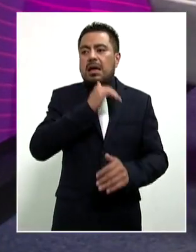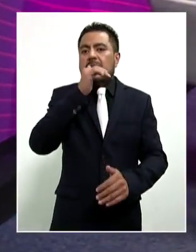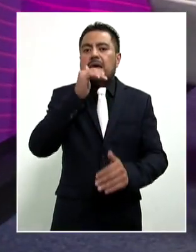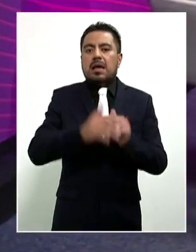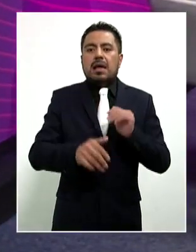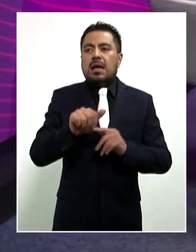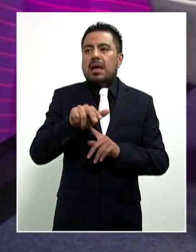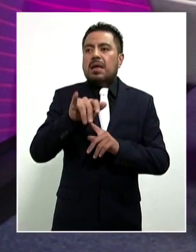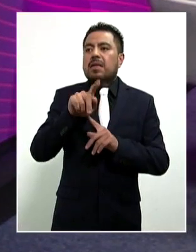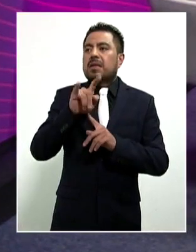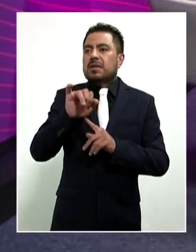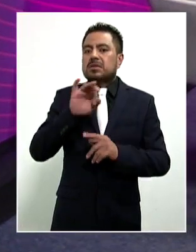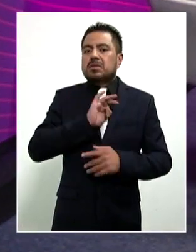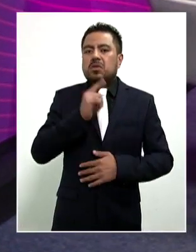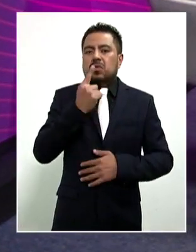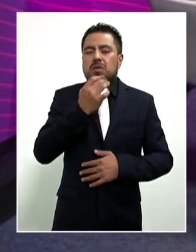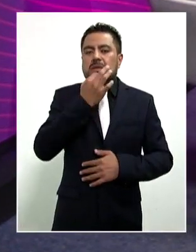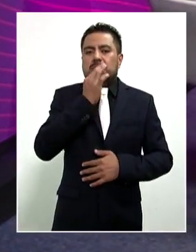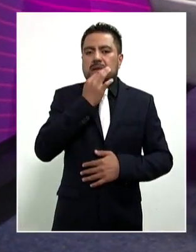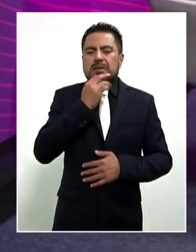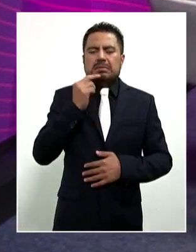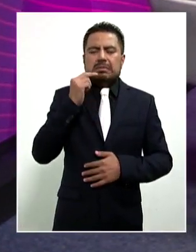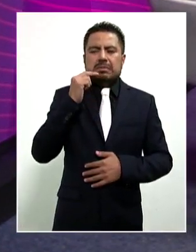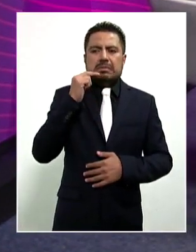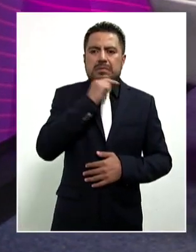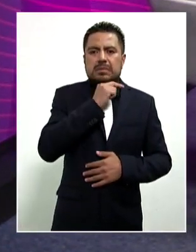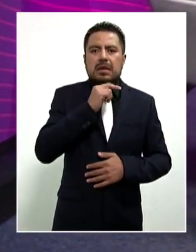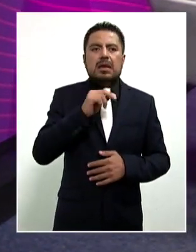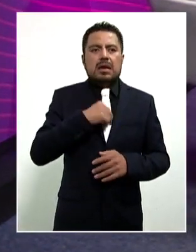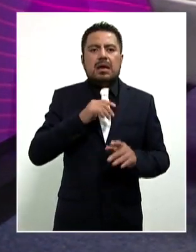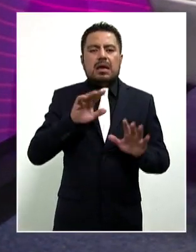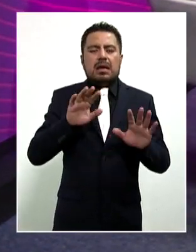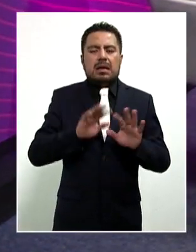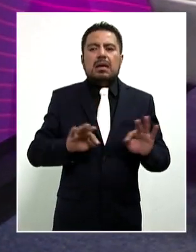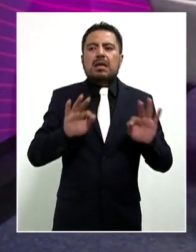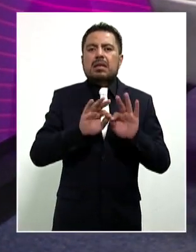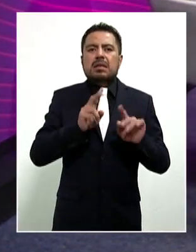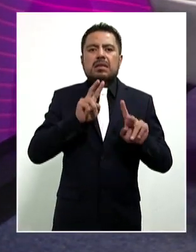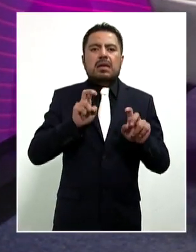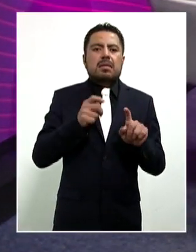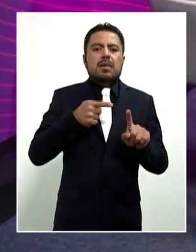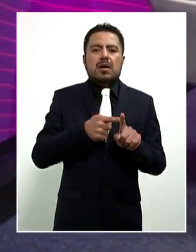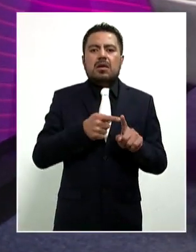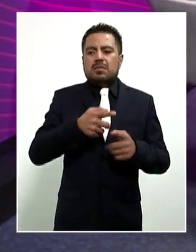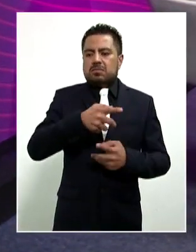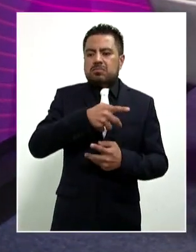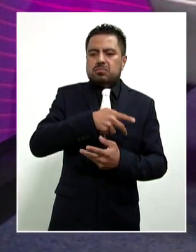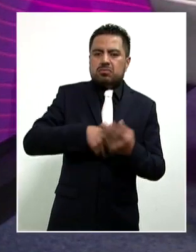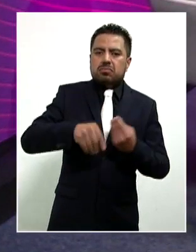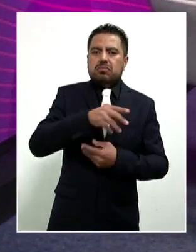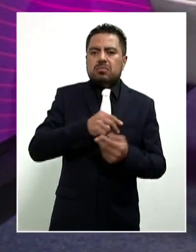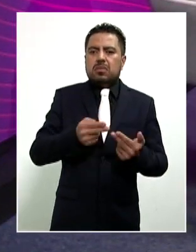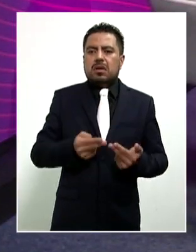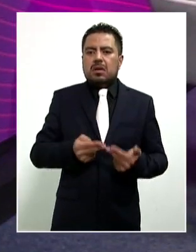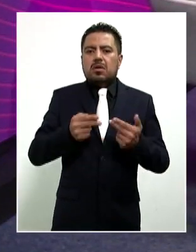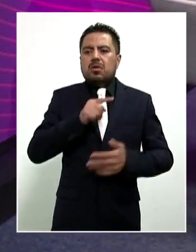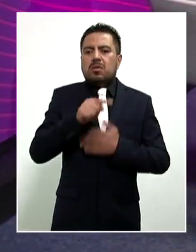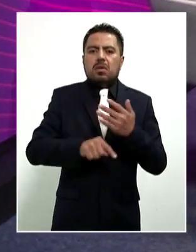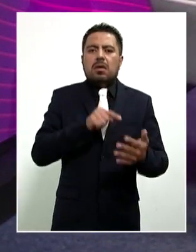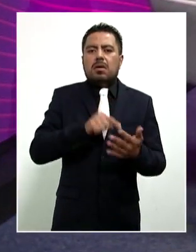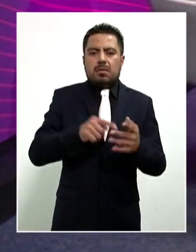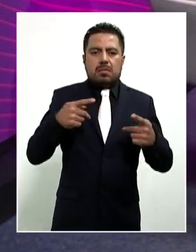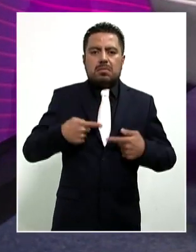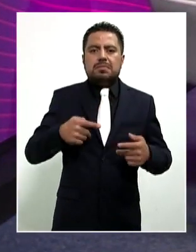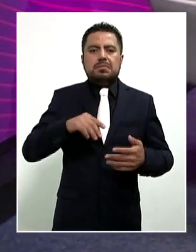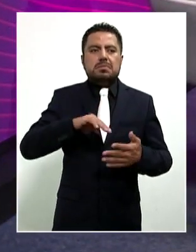tiempo. Andrés, tienes un minutito. Rapidísimo. Para Yo creo cerrar. que clave el tema de invertir en los lugares donde está la